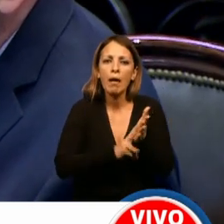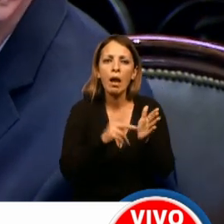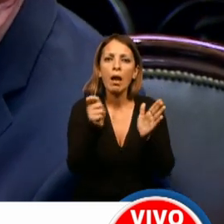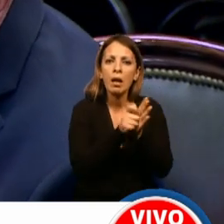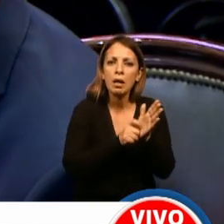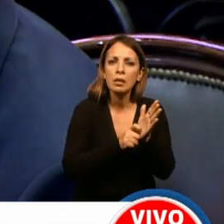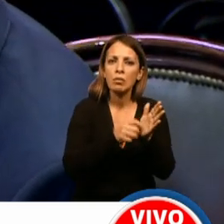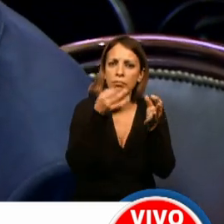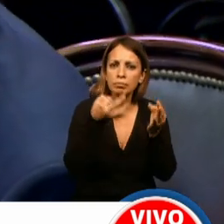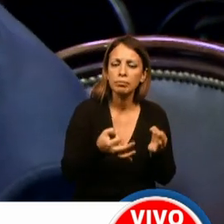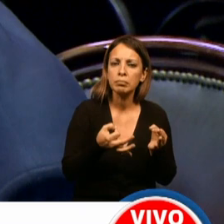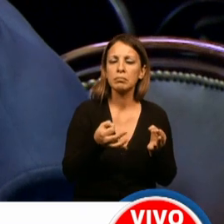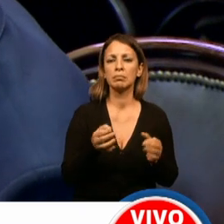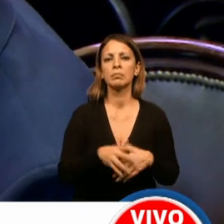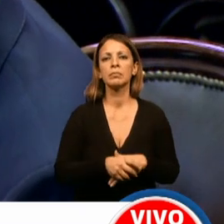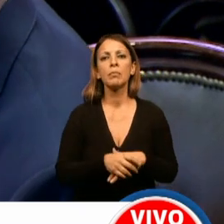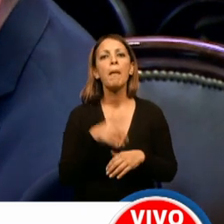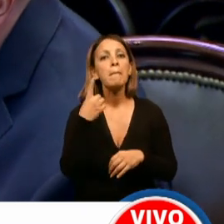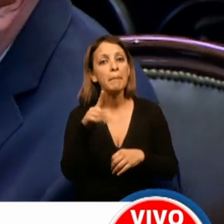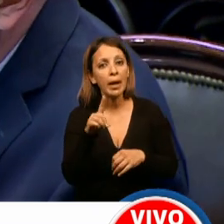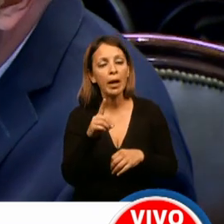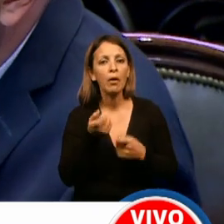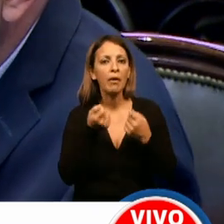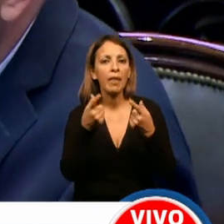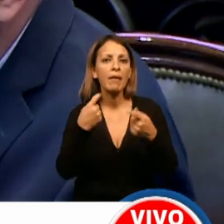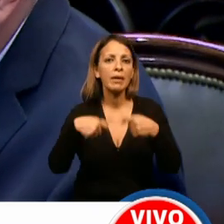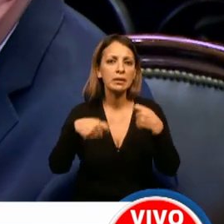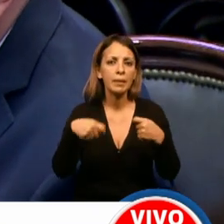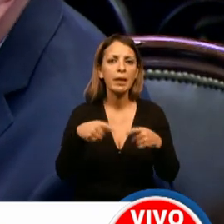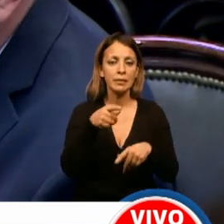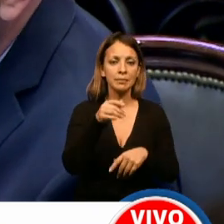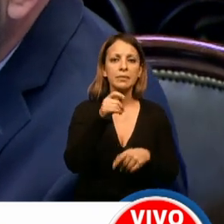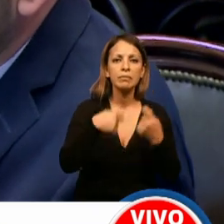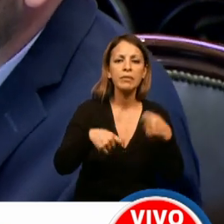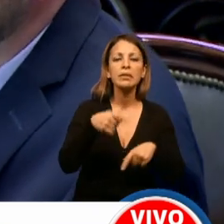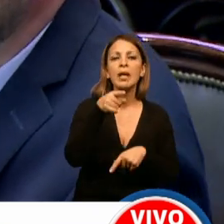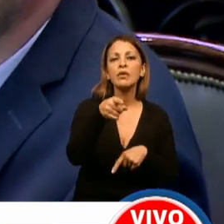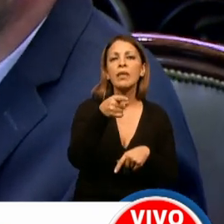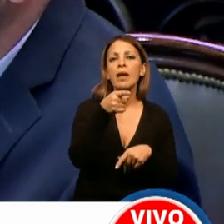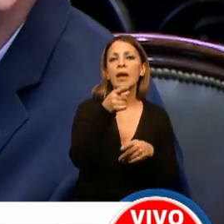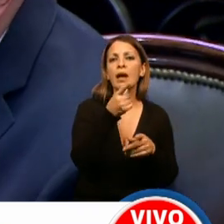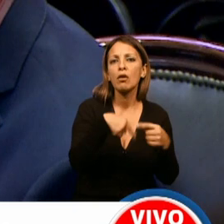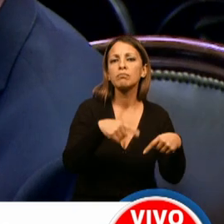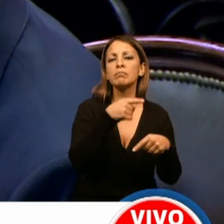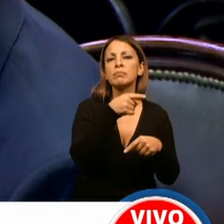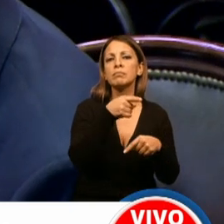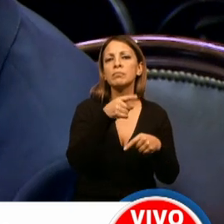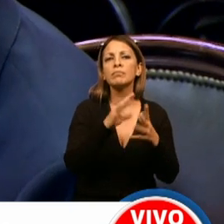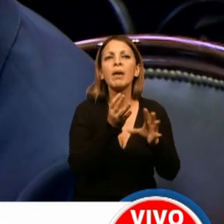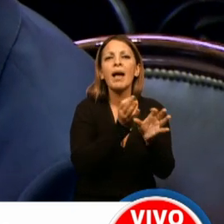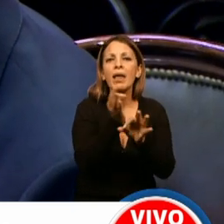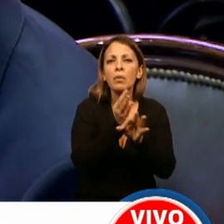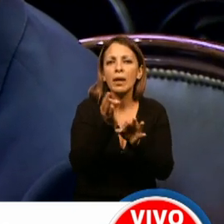propone también la flexibilización de los requisitos formales de ingreso y de permanencia de modo que la terminalidad educativa